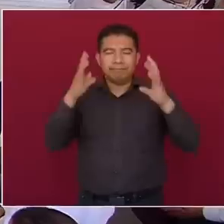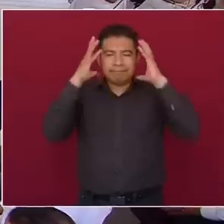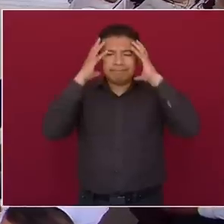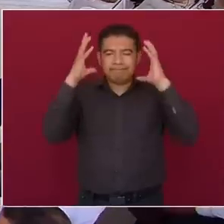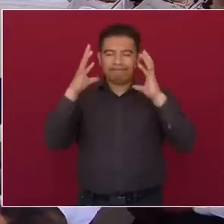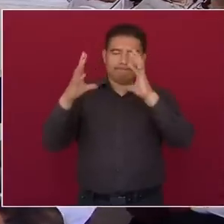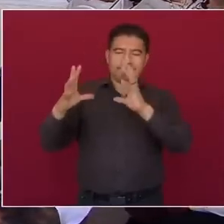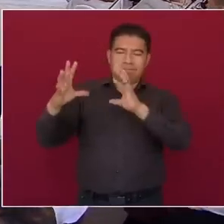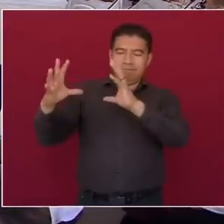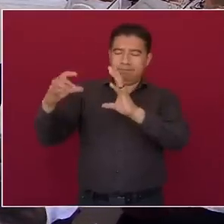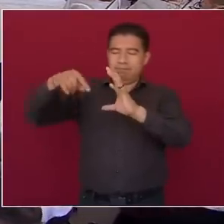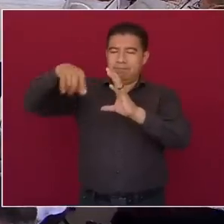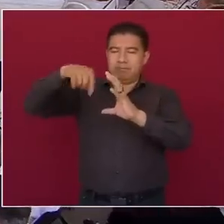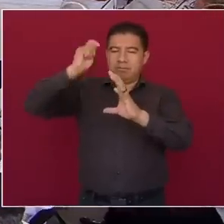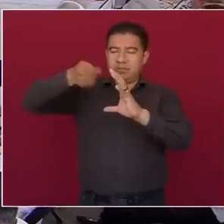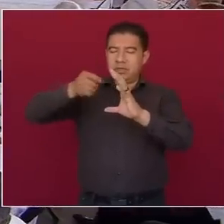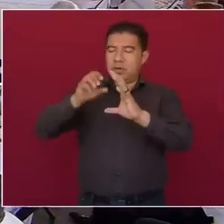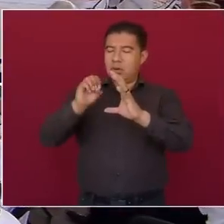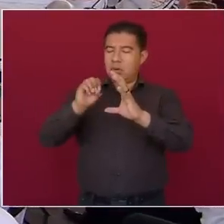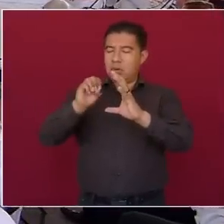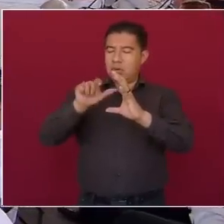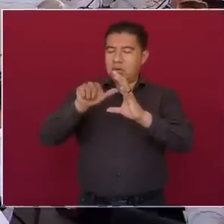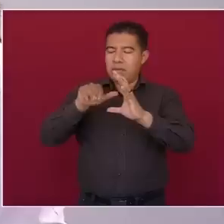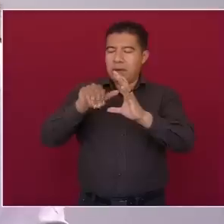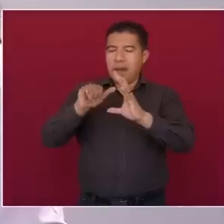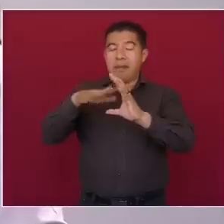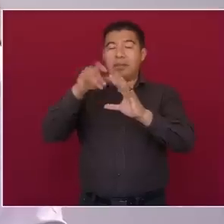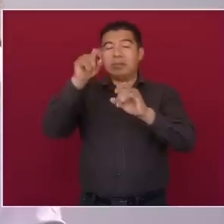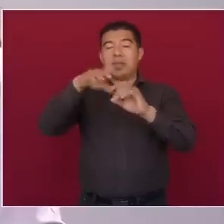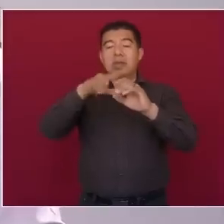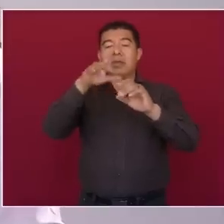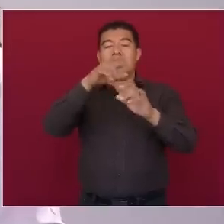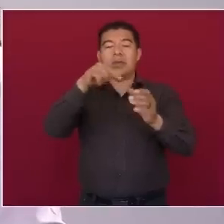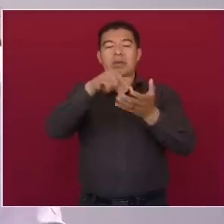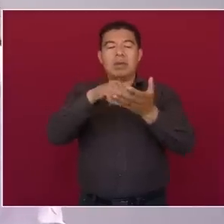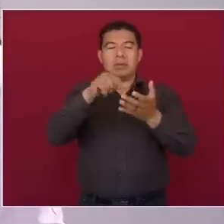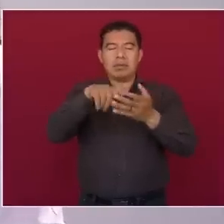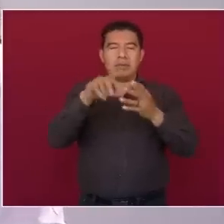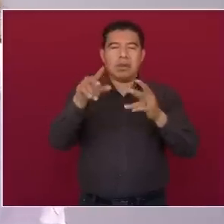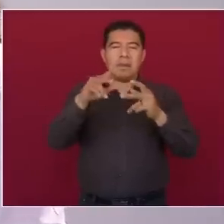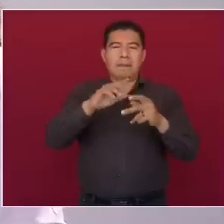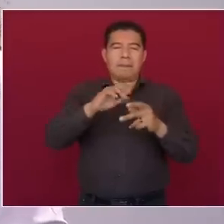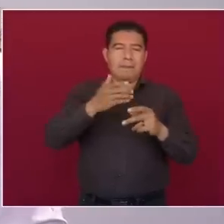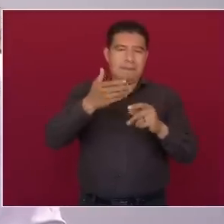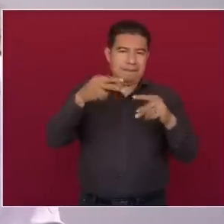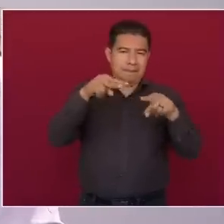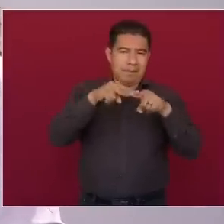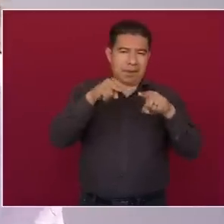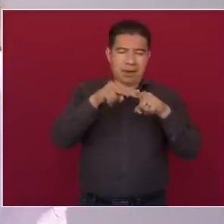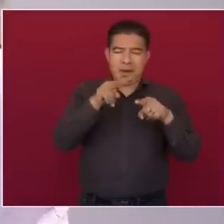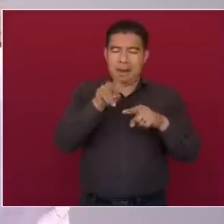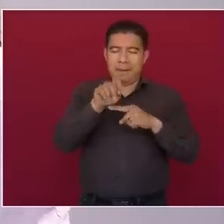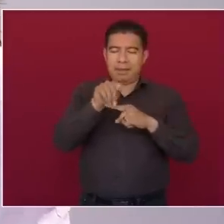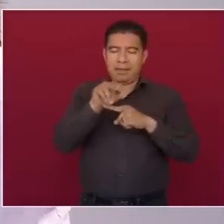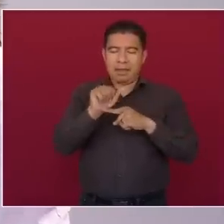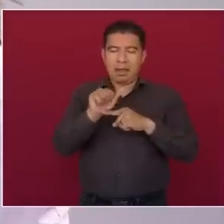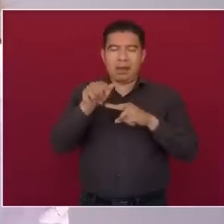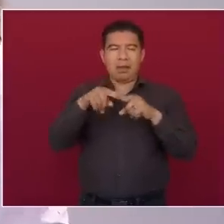cabezas olmecas, la encontrada en la Venta Tabasco y la de Tres Zapotes Veracruz, que fue el primer